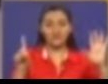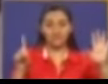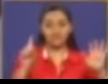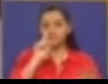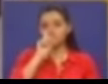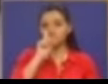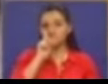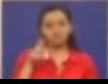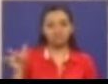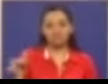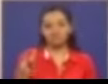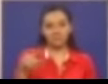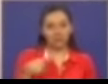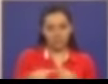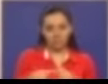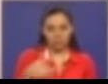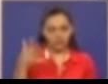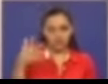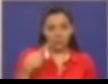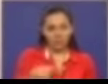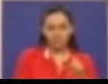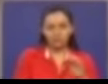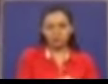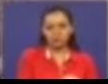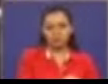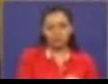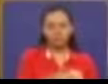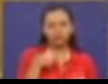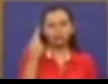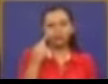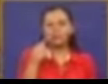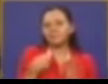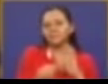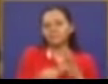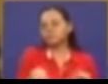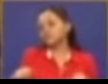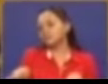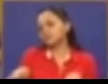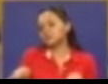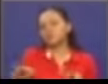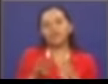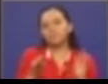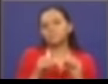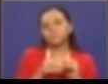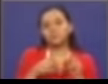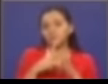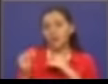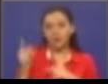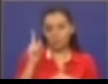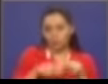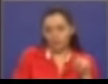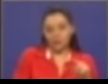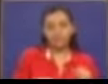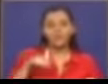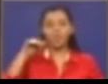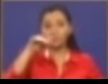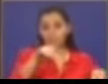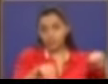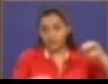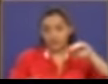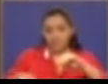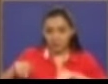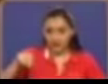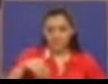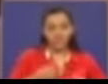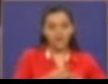que no circulaban por la ciudad y estaban allí solo para ser contemplados en la mansión. Piscina, sala de